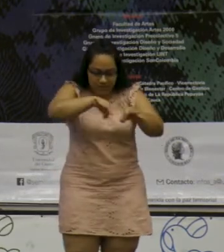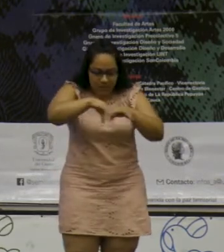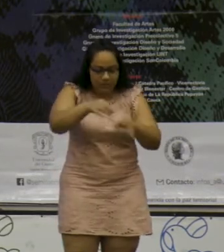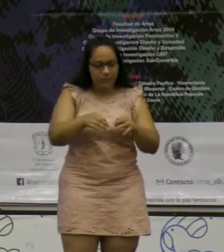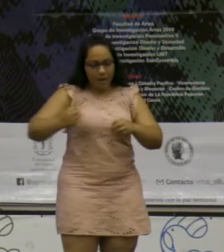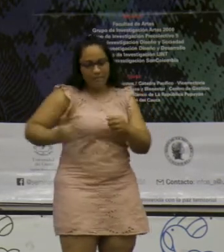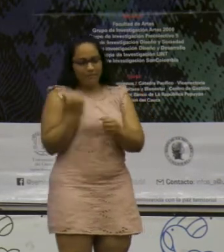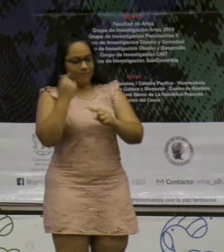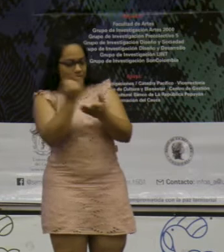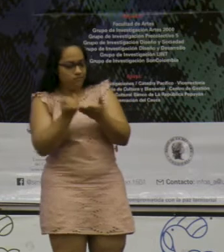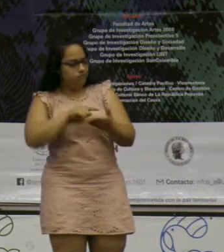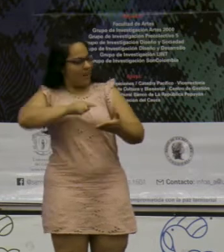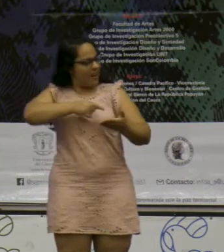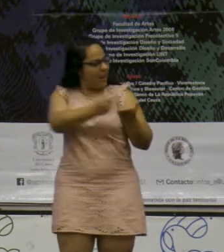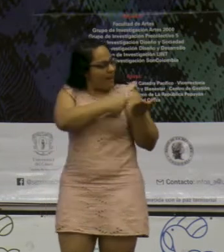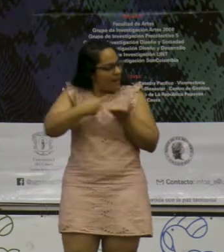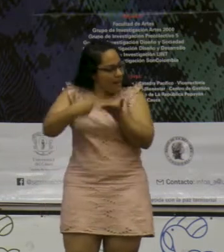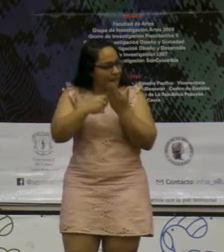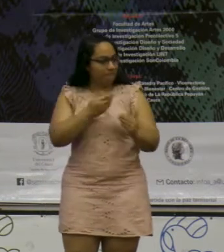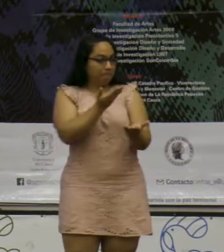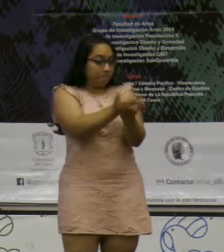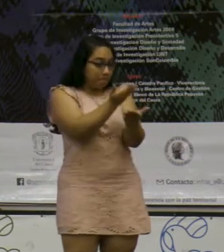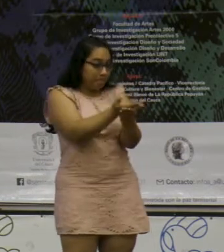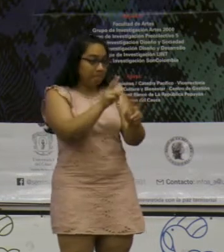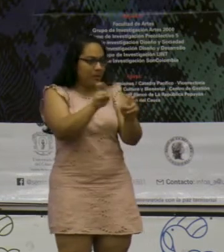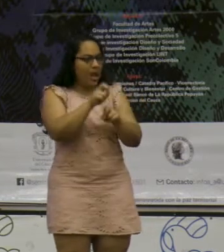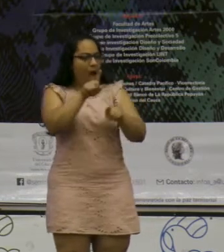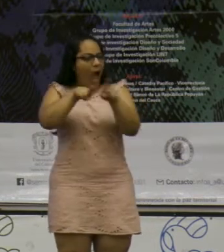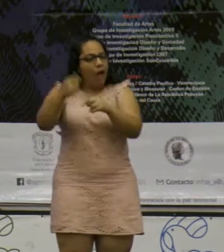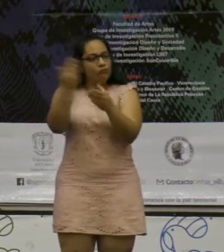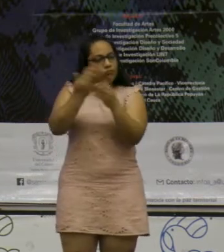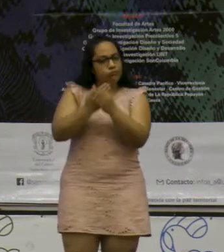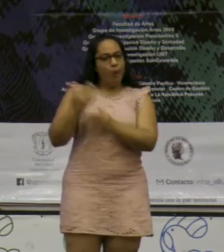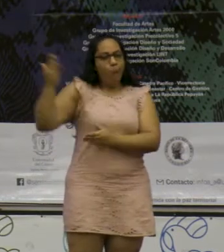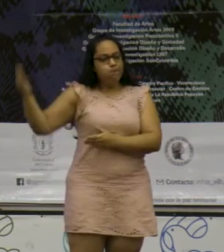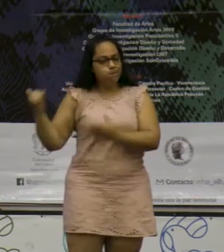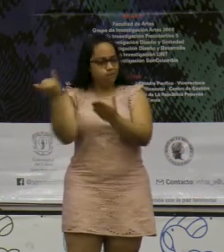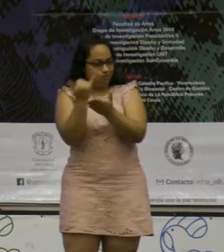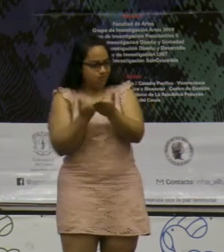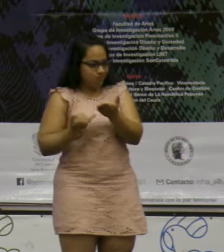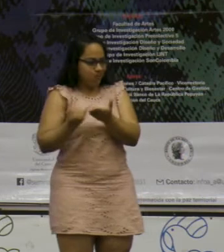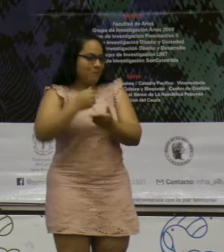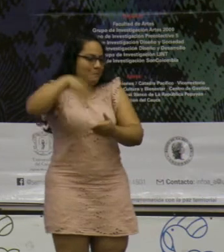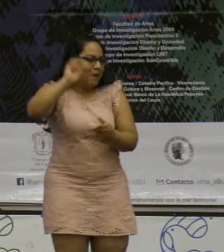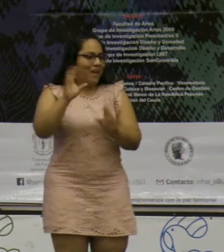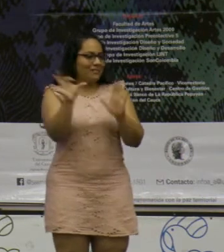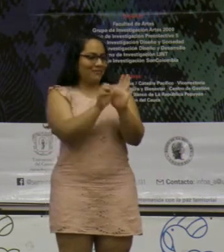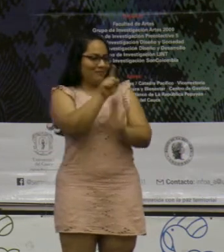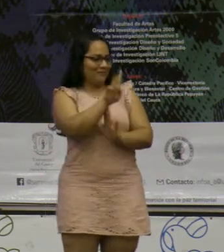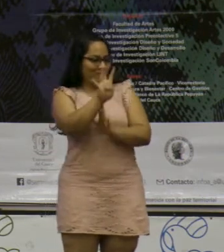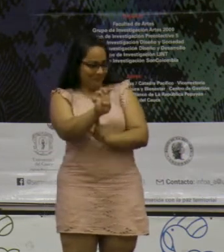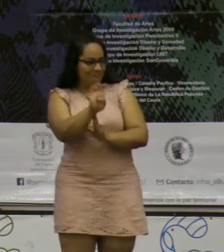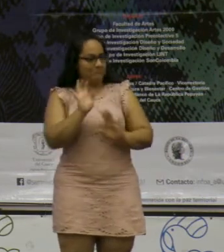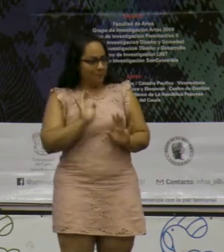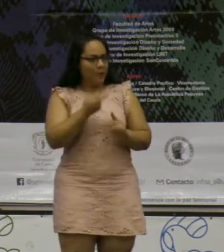hablar de las imágenes. Entonces, lo que quiero proponerles es un poco una revisión de algunos archivos ilustrados, particularmente archivos del siglo XIX, que